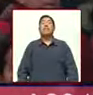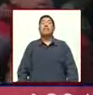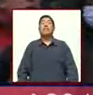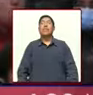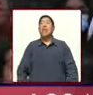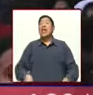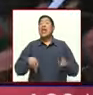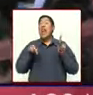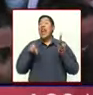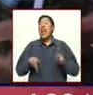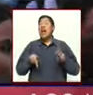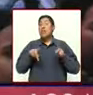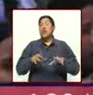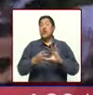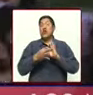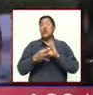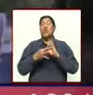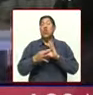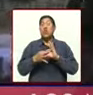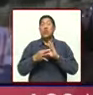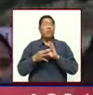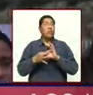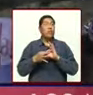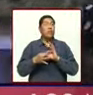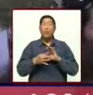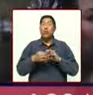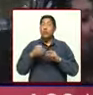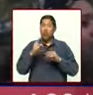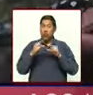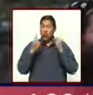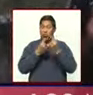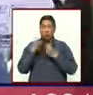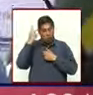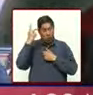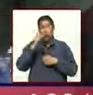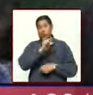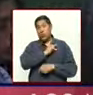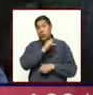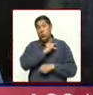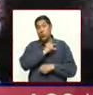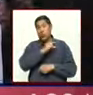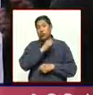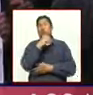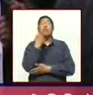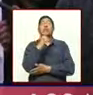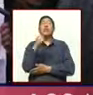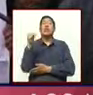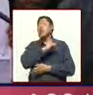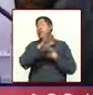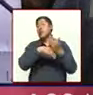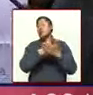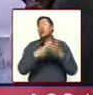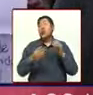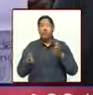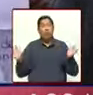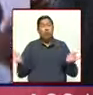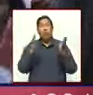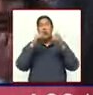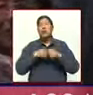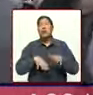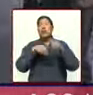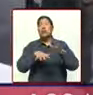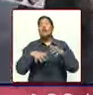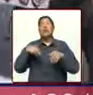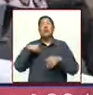Y la gente se ha reunido, no es un partido político, es la conciencia ambiental de la gente que ha salido y vamos a